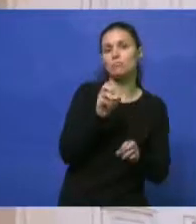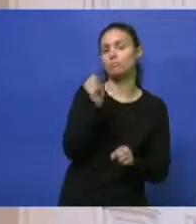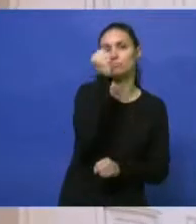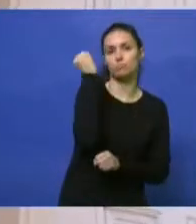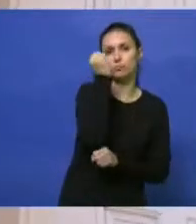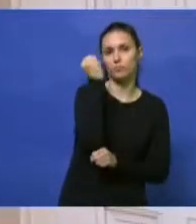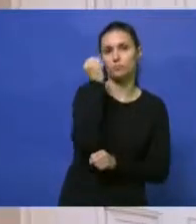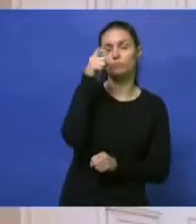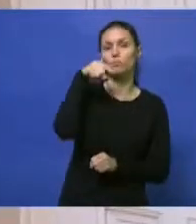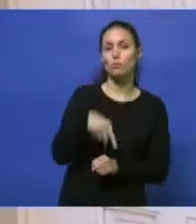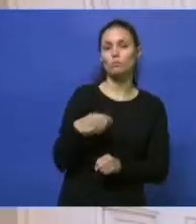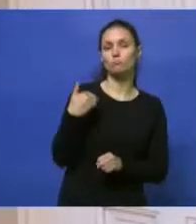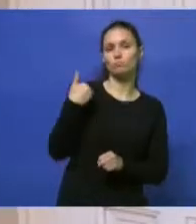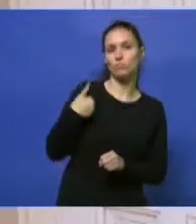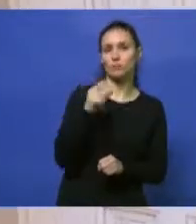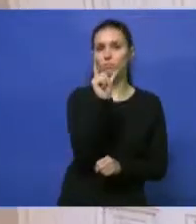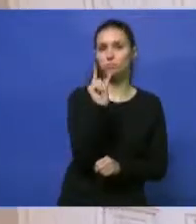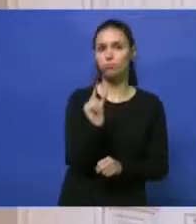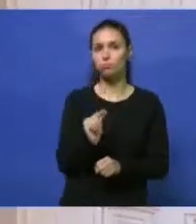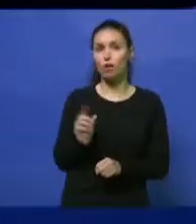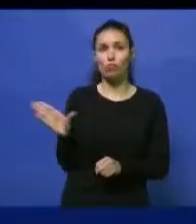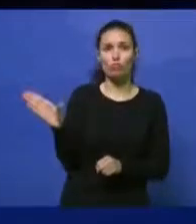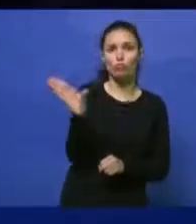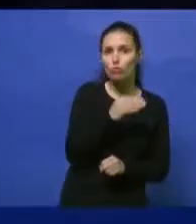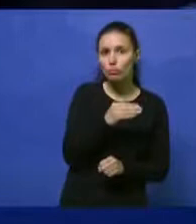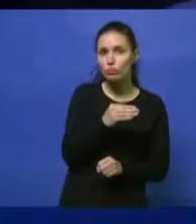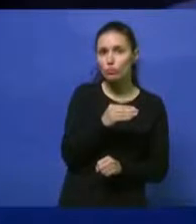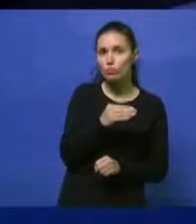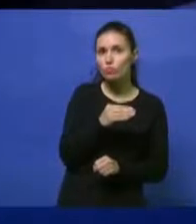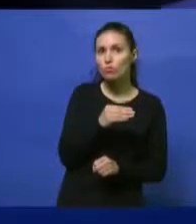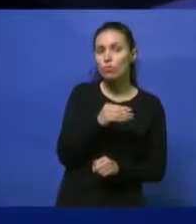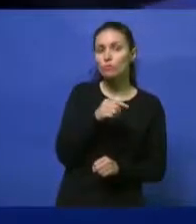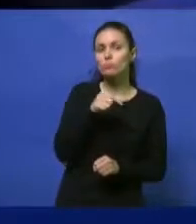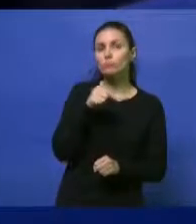se hizo este pequeño,